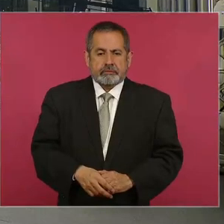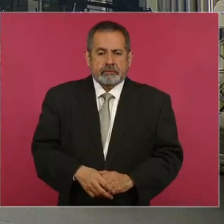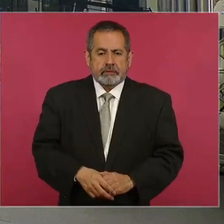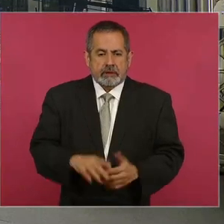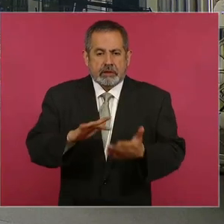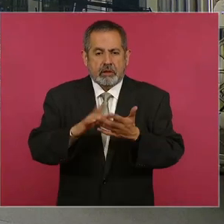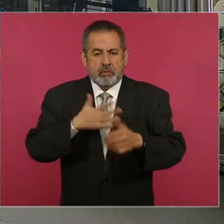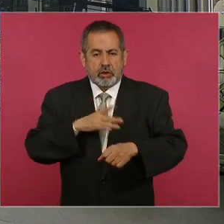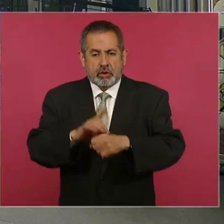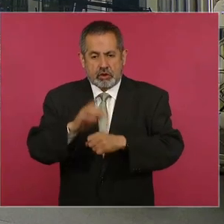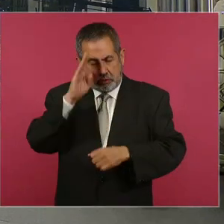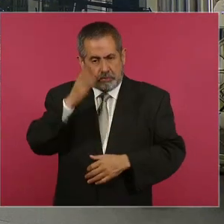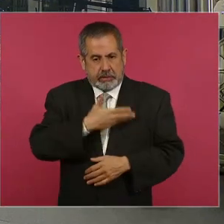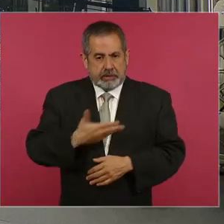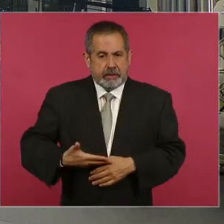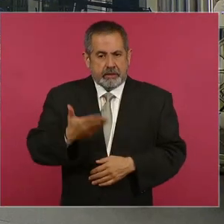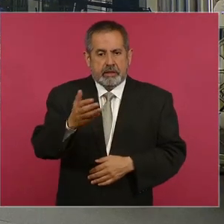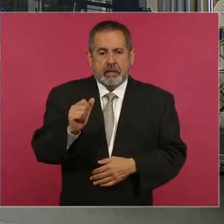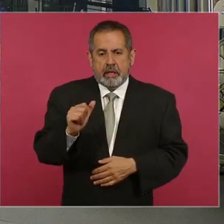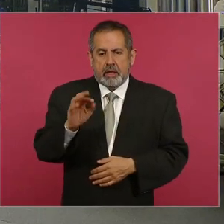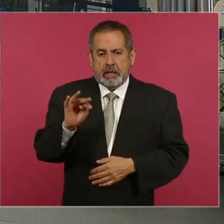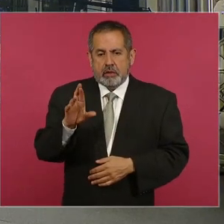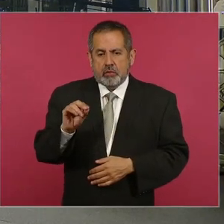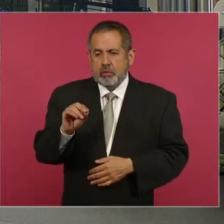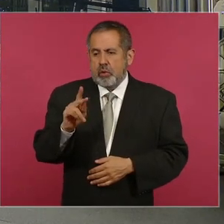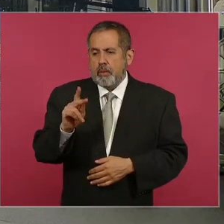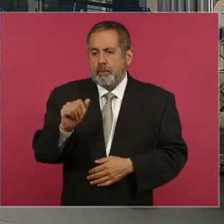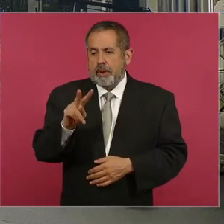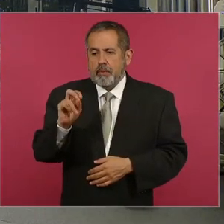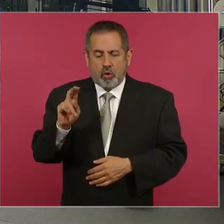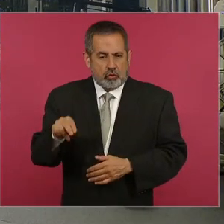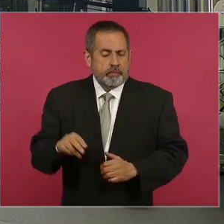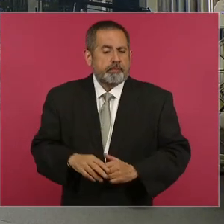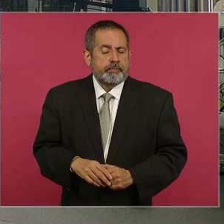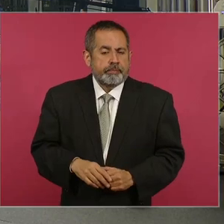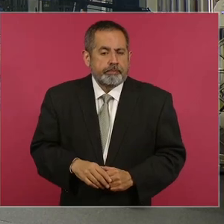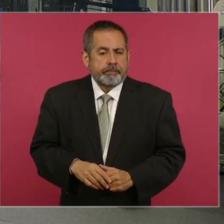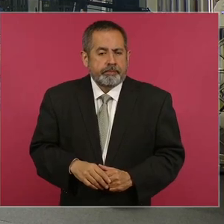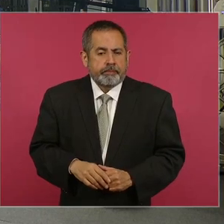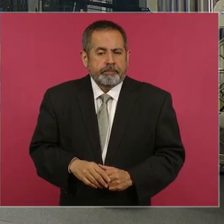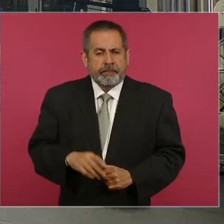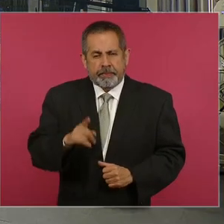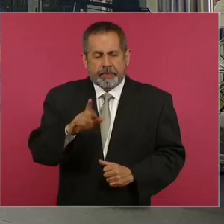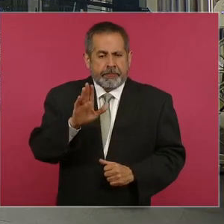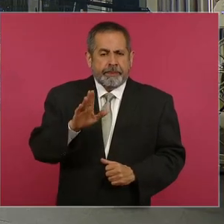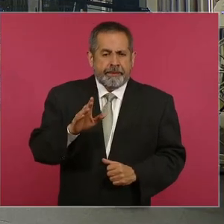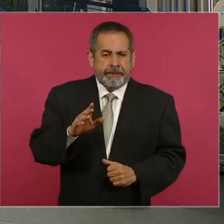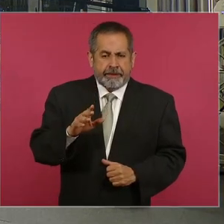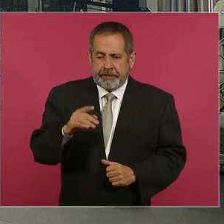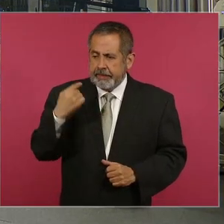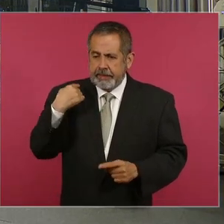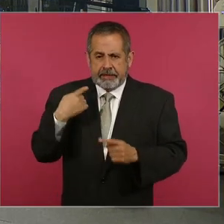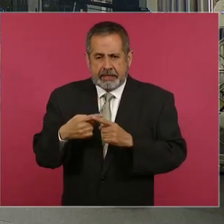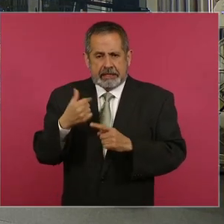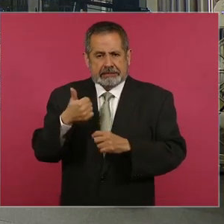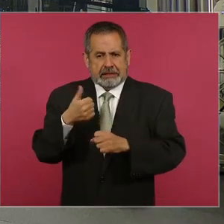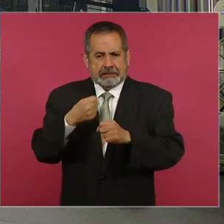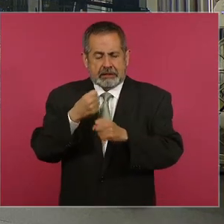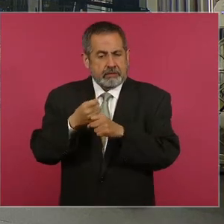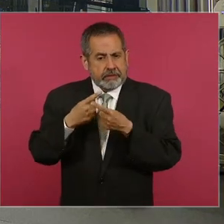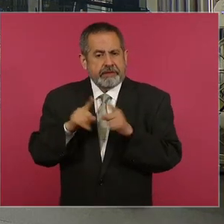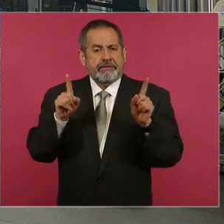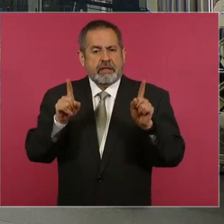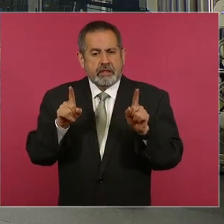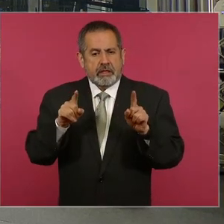Gracias, buenos días, señor presidente. Arturo Pavón, del Chapucero. Al parecer este sexenio se distingue por